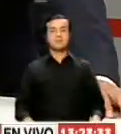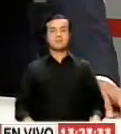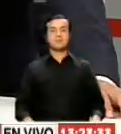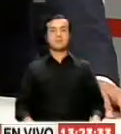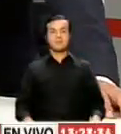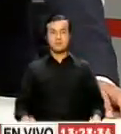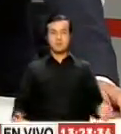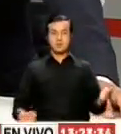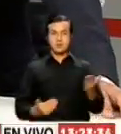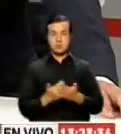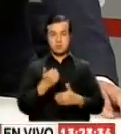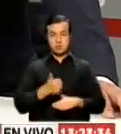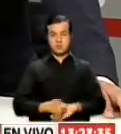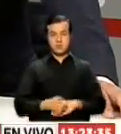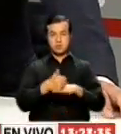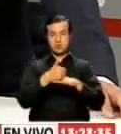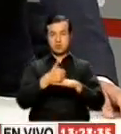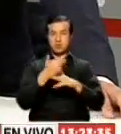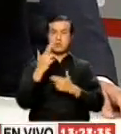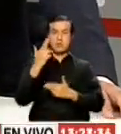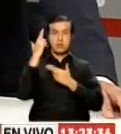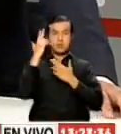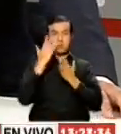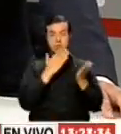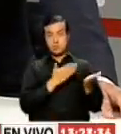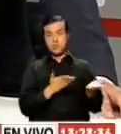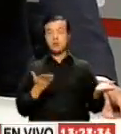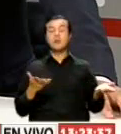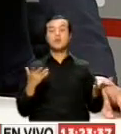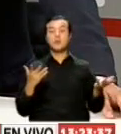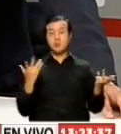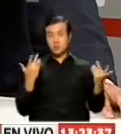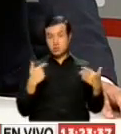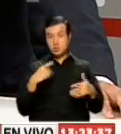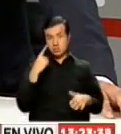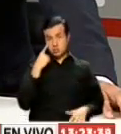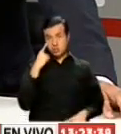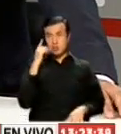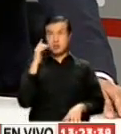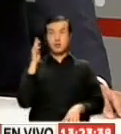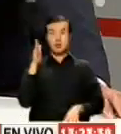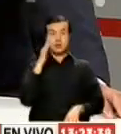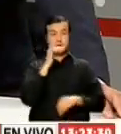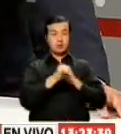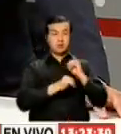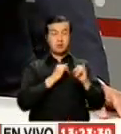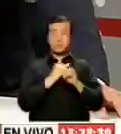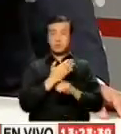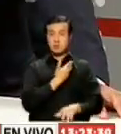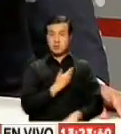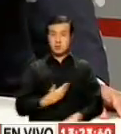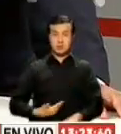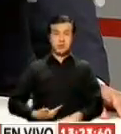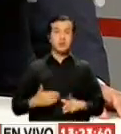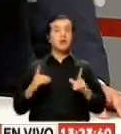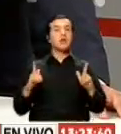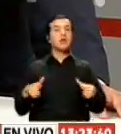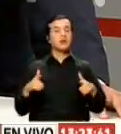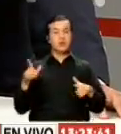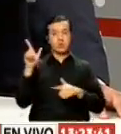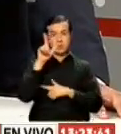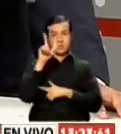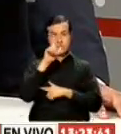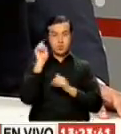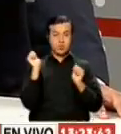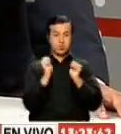Y las nuevas autoridades de la cúpula militar serán posesionadas luego de la gira internacional del presidente Lenín Moreno. Este lunes,